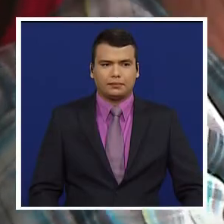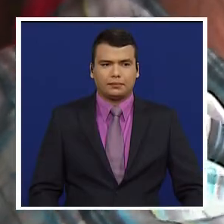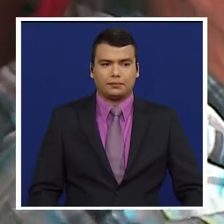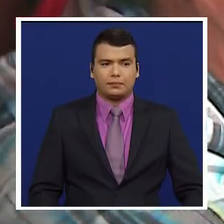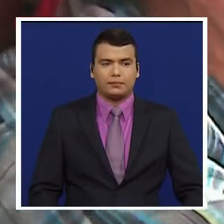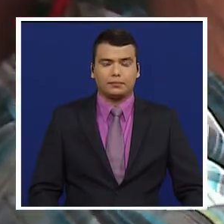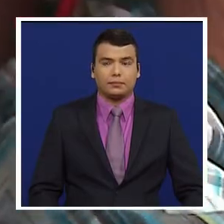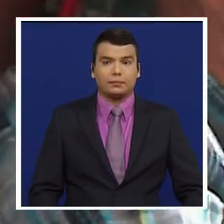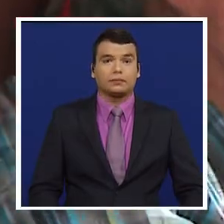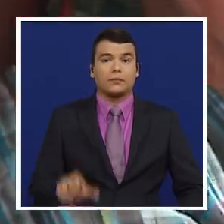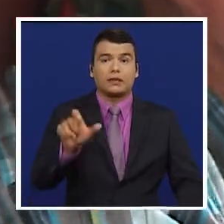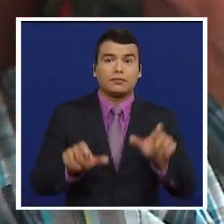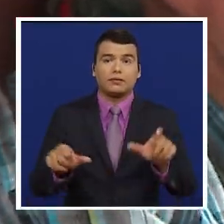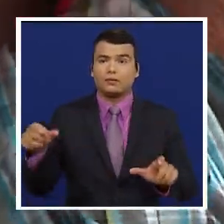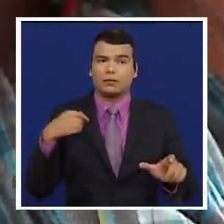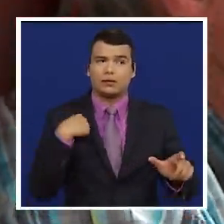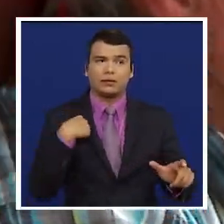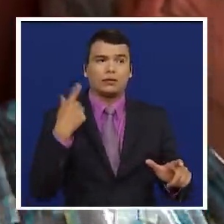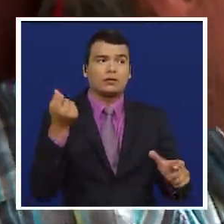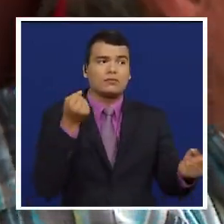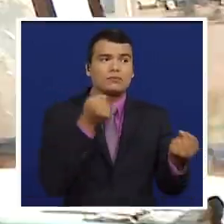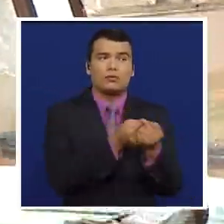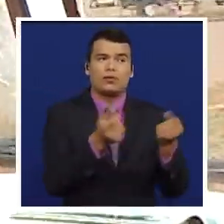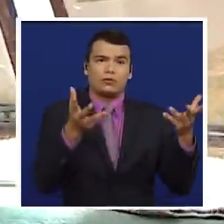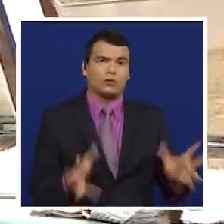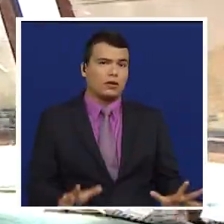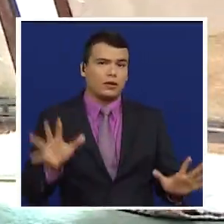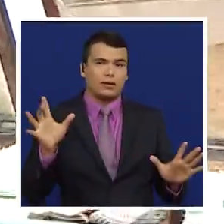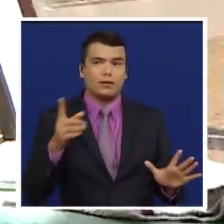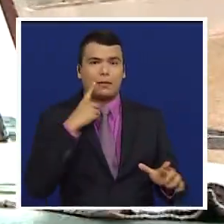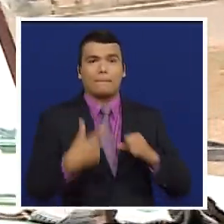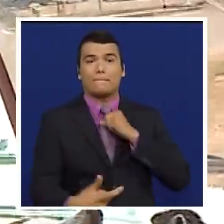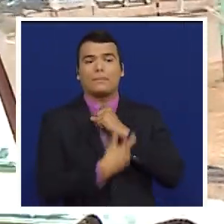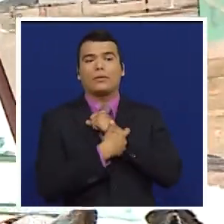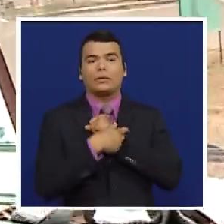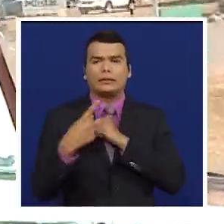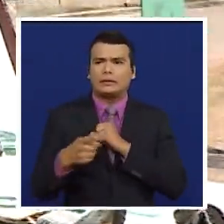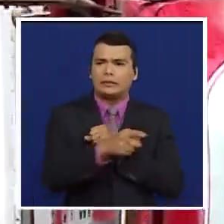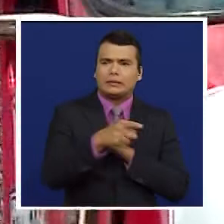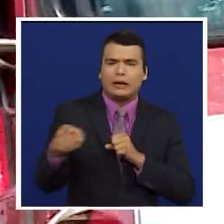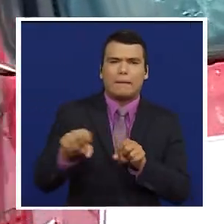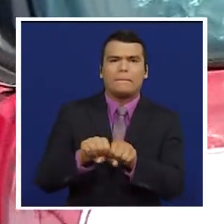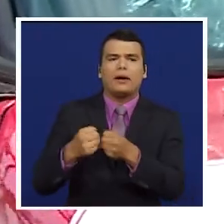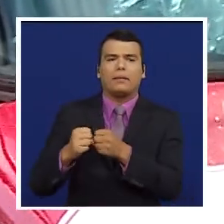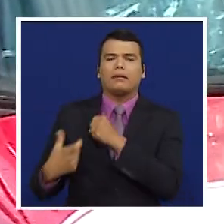El desafío de los conductores que no pararon, les dañaron los carros.